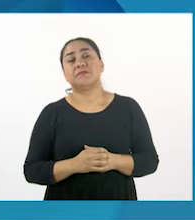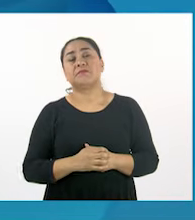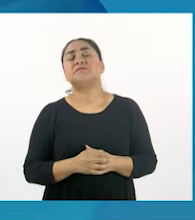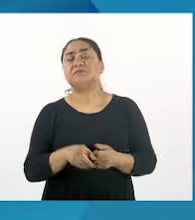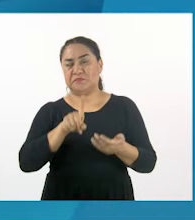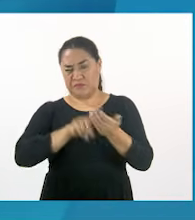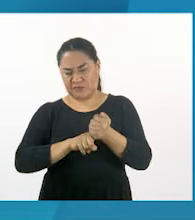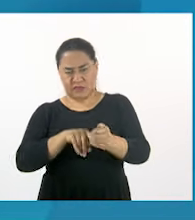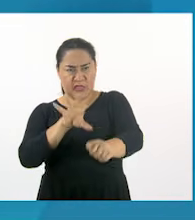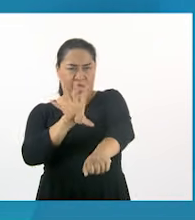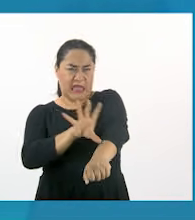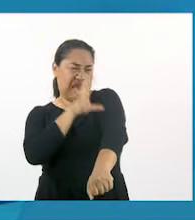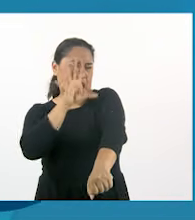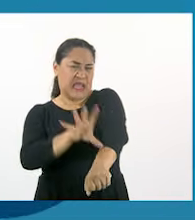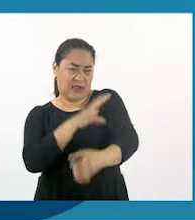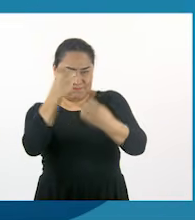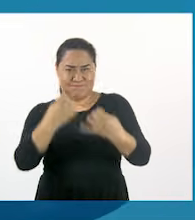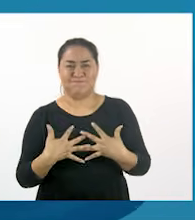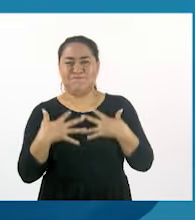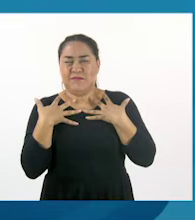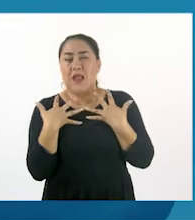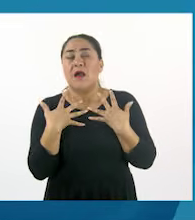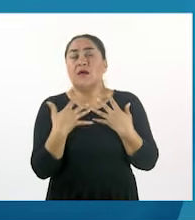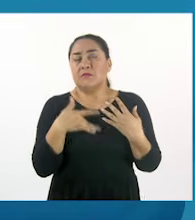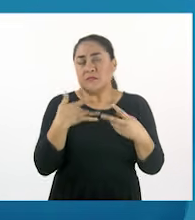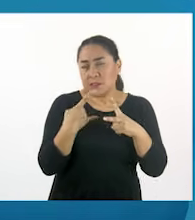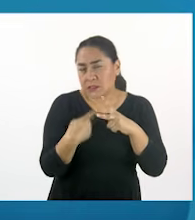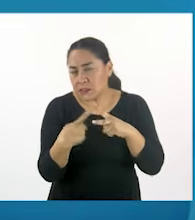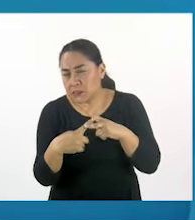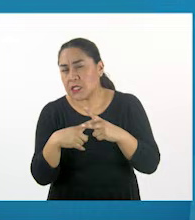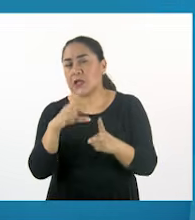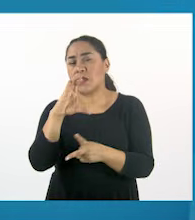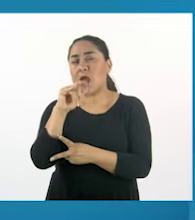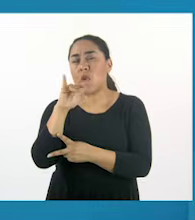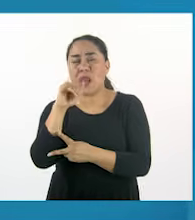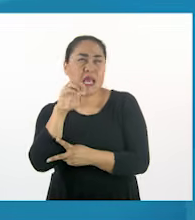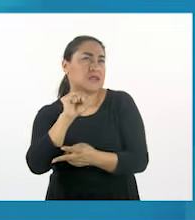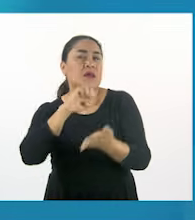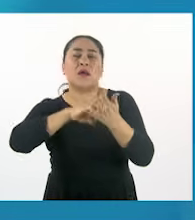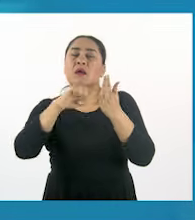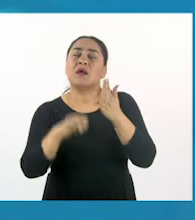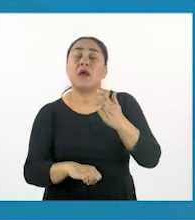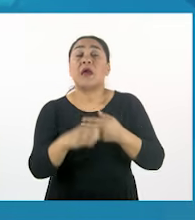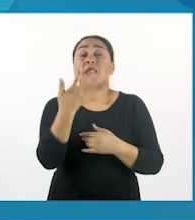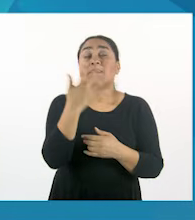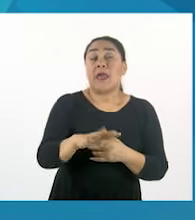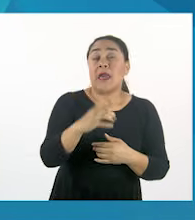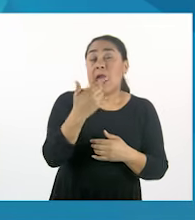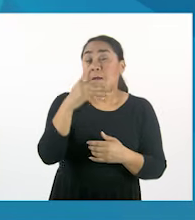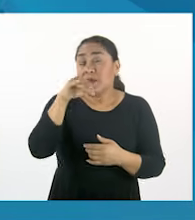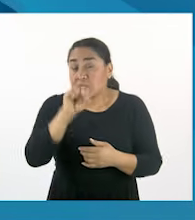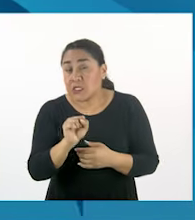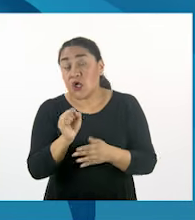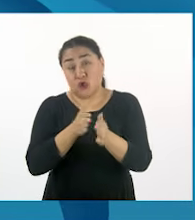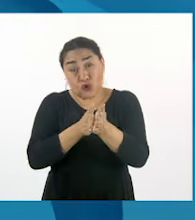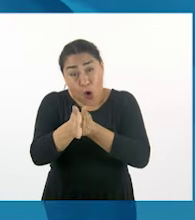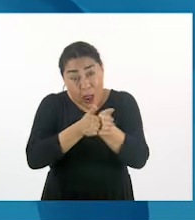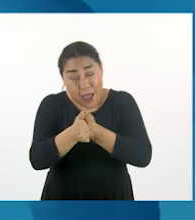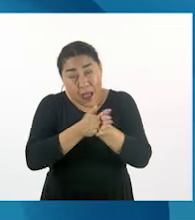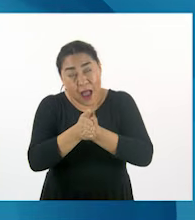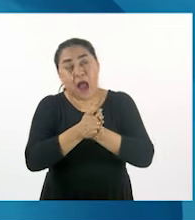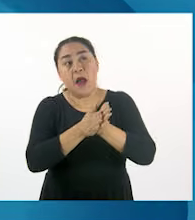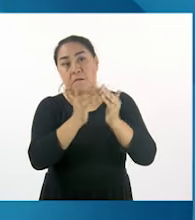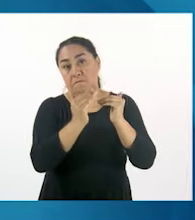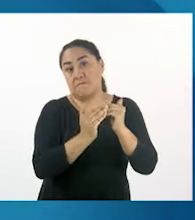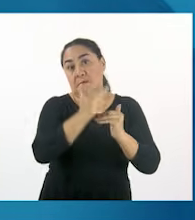calorías. Ah, si por ejemplo, 10 gramos de chocolate tiene mucha más energía